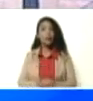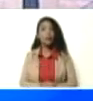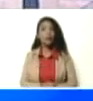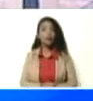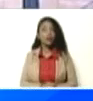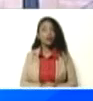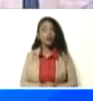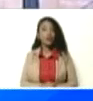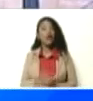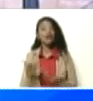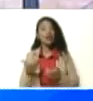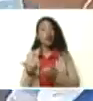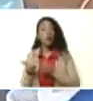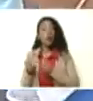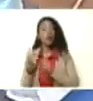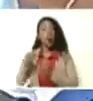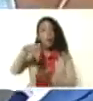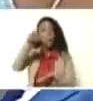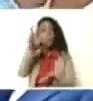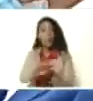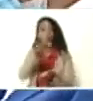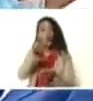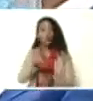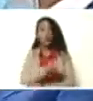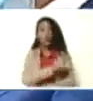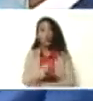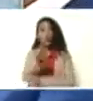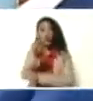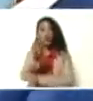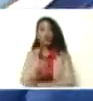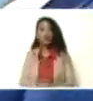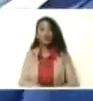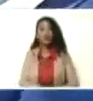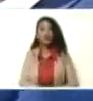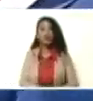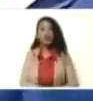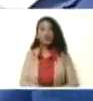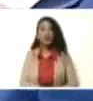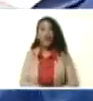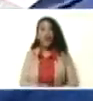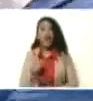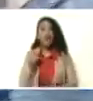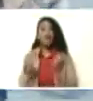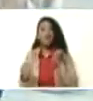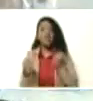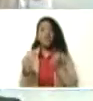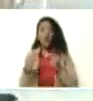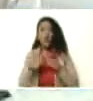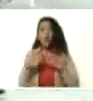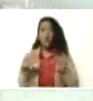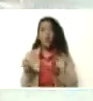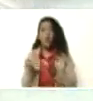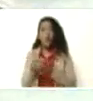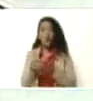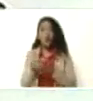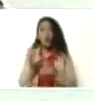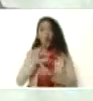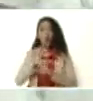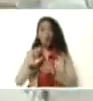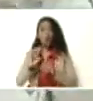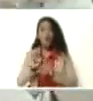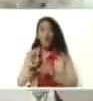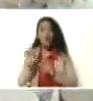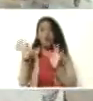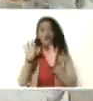Así que está aprobado. Cúmplase la flexibilización en todo el sector cultural de manera